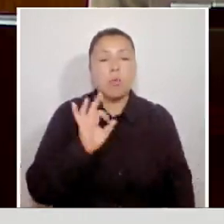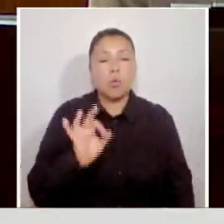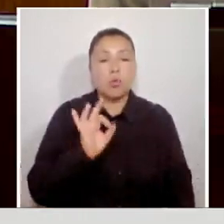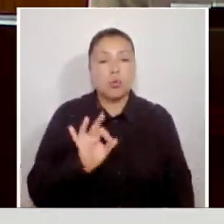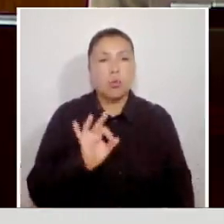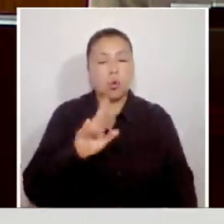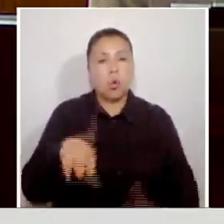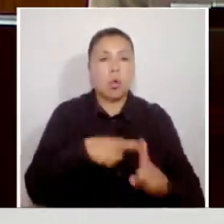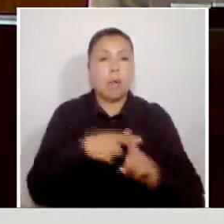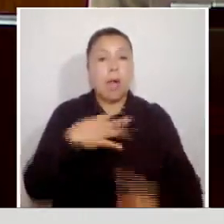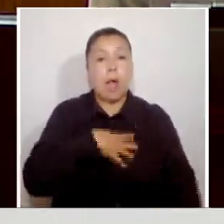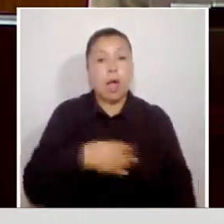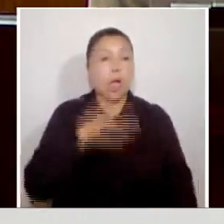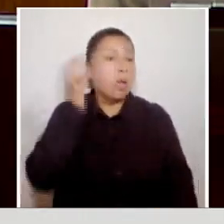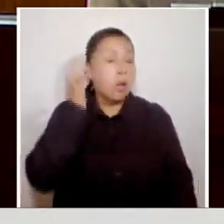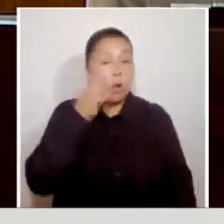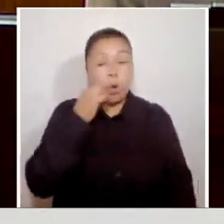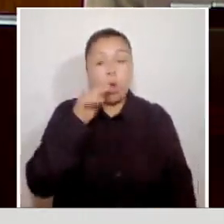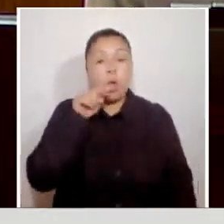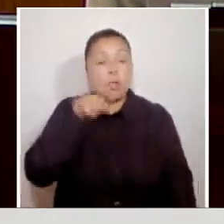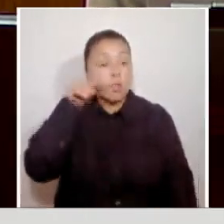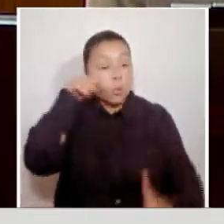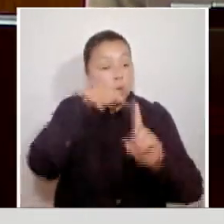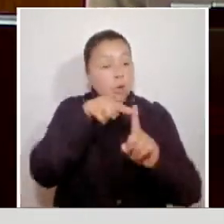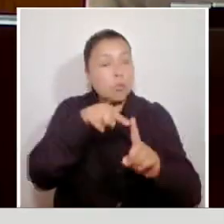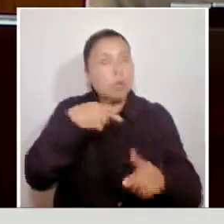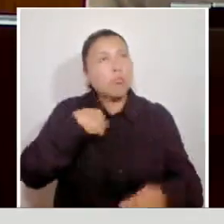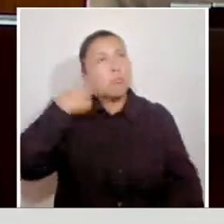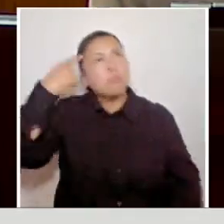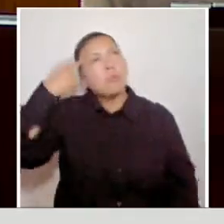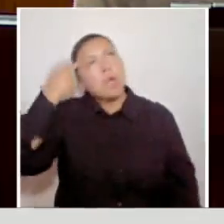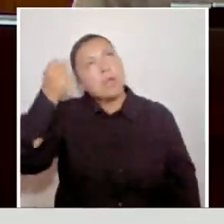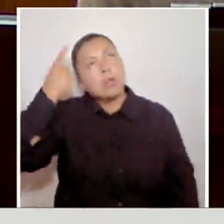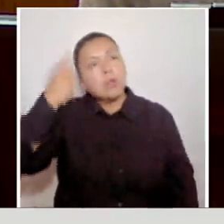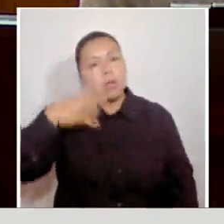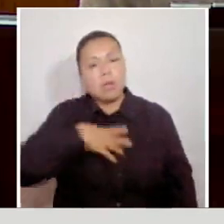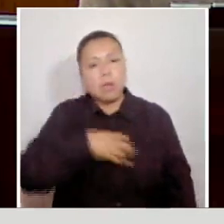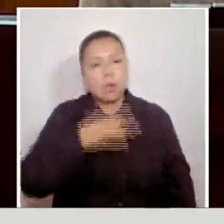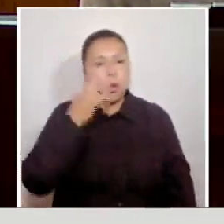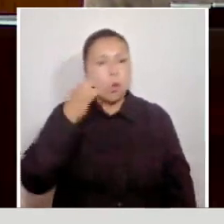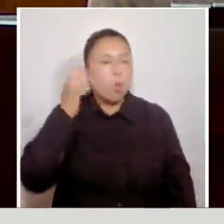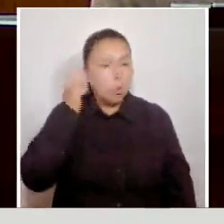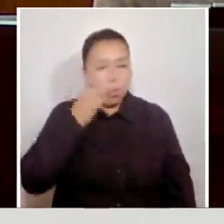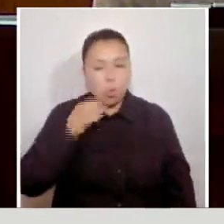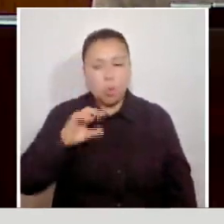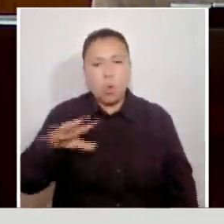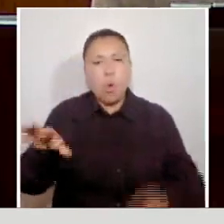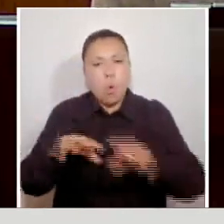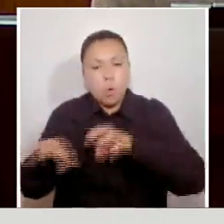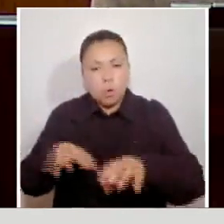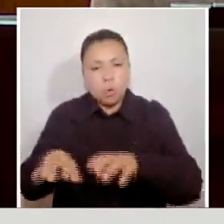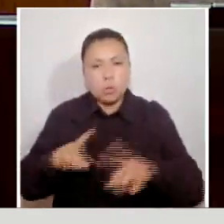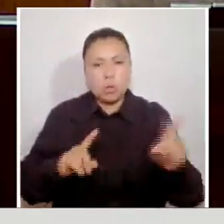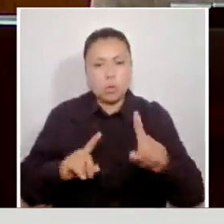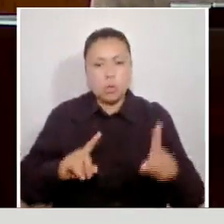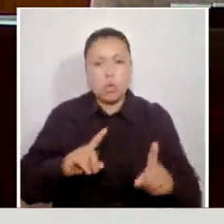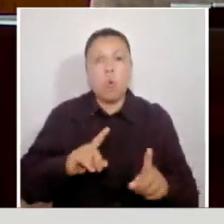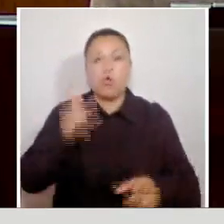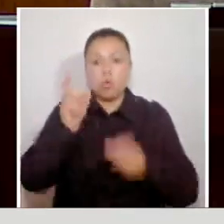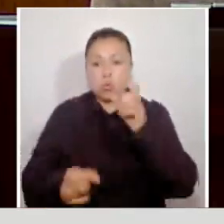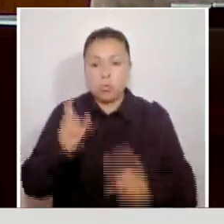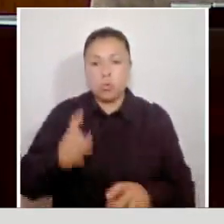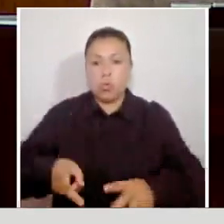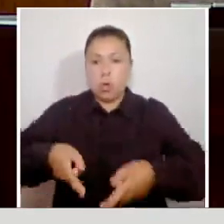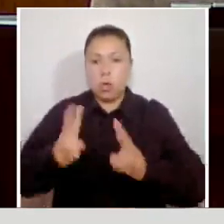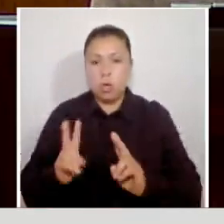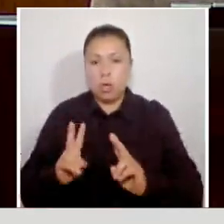hijos en ese sentido es imperativo comprender que los hijos no son un objeto sino que son personas sujetos de derecho y que